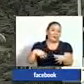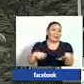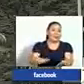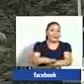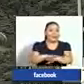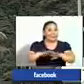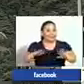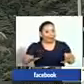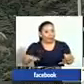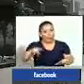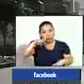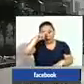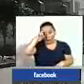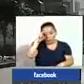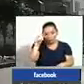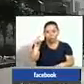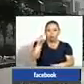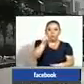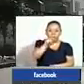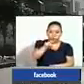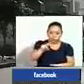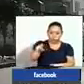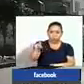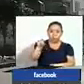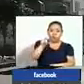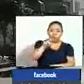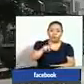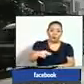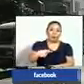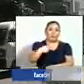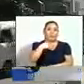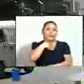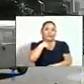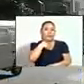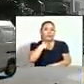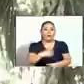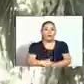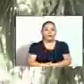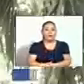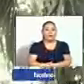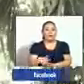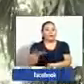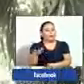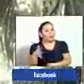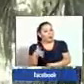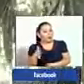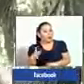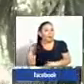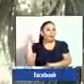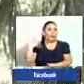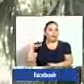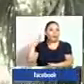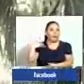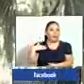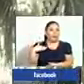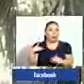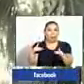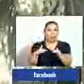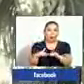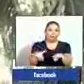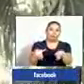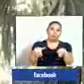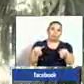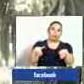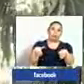Aseguran que fueron semanas complicadas. Hemos vivido como paralizados por completo.